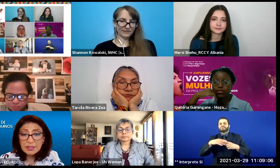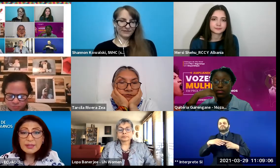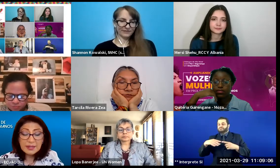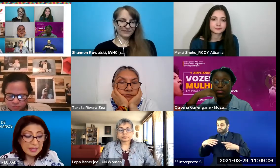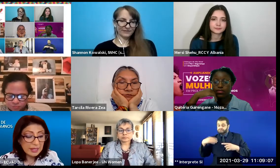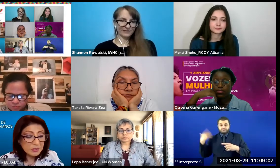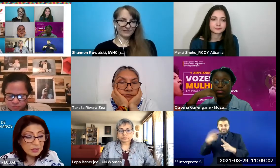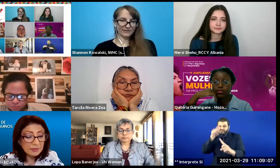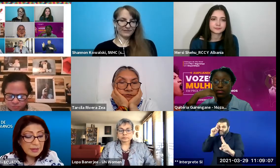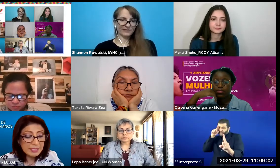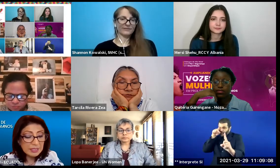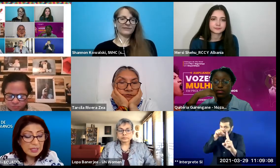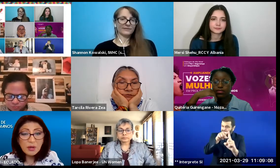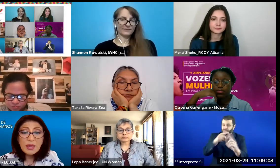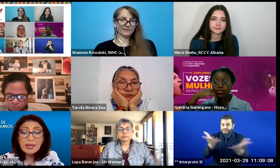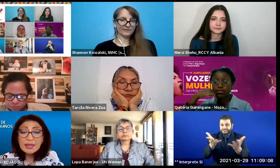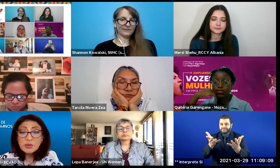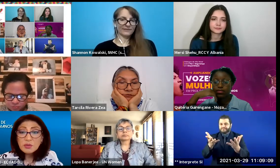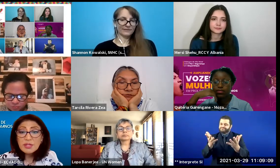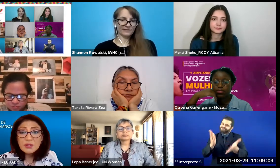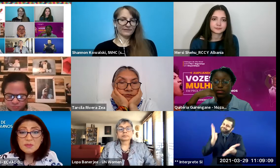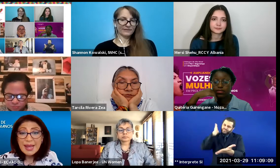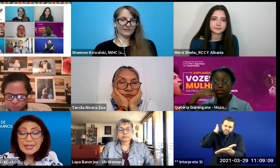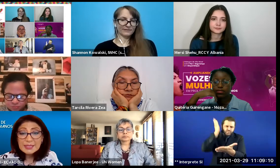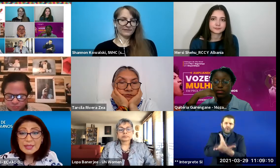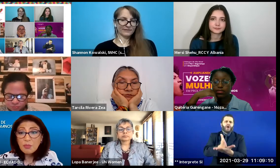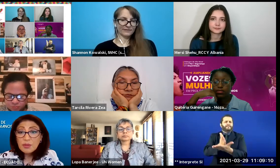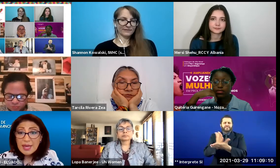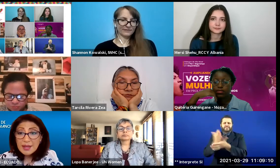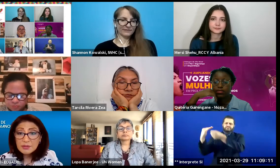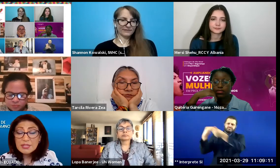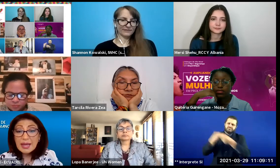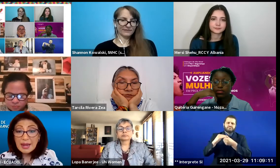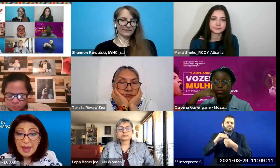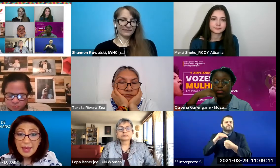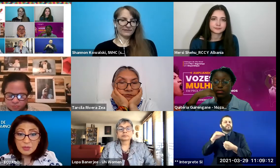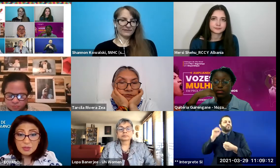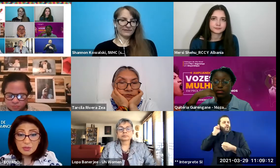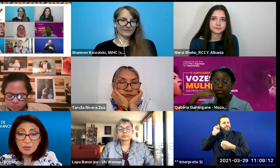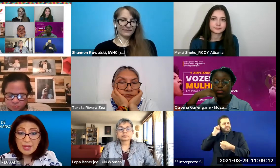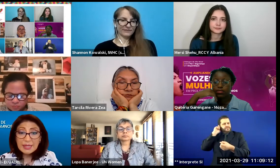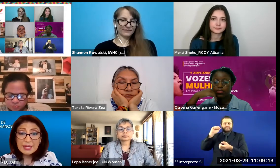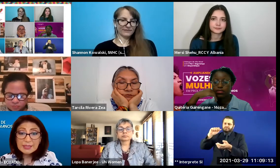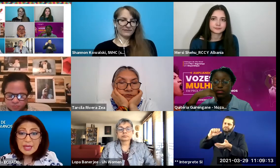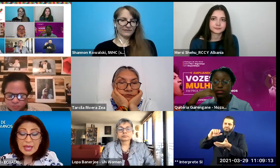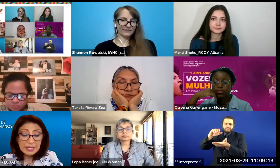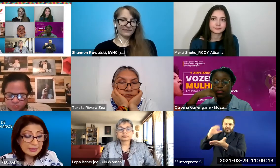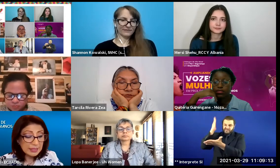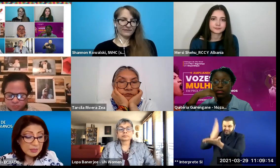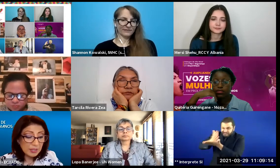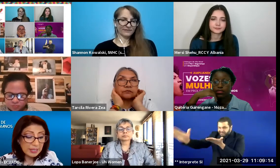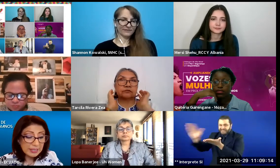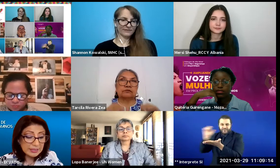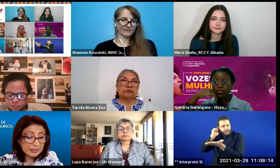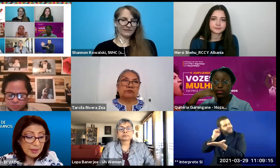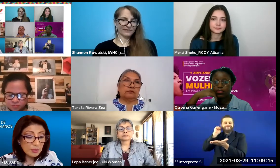prevención y erradicación del femicidio, que es uno de los males modernos y agravados, crueles, en las que